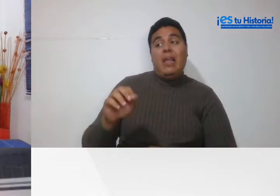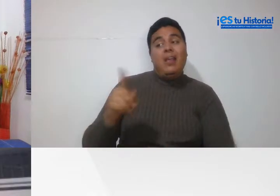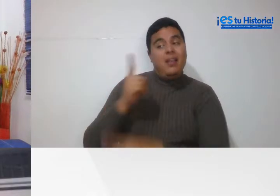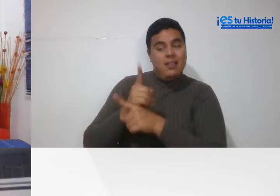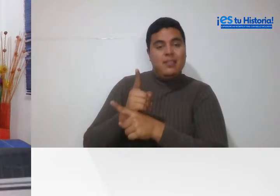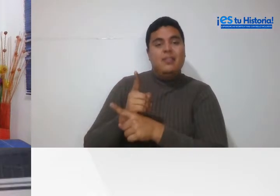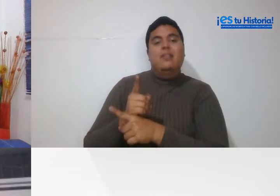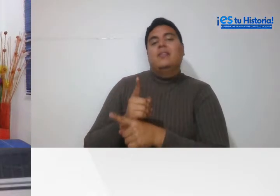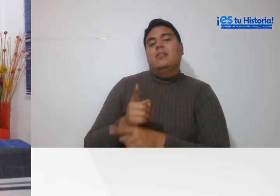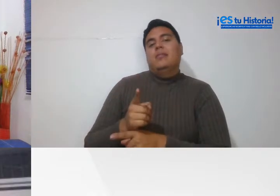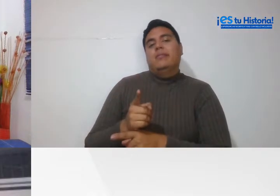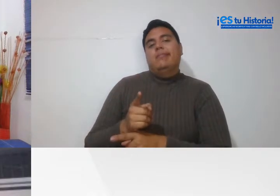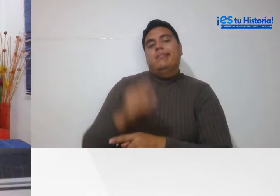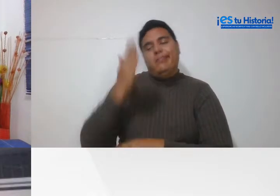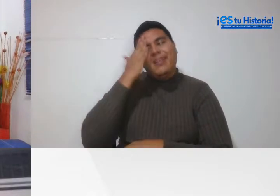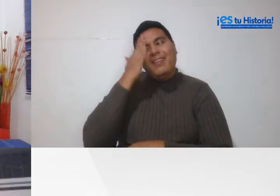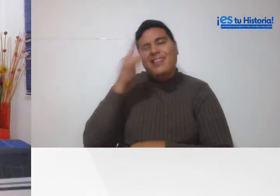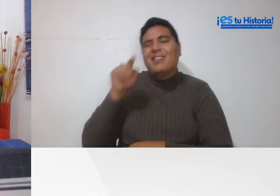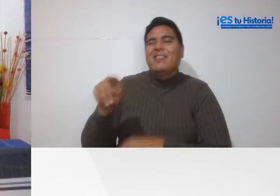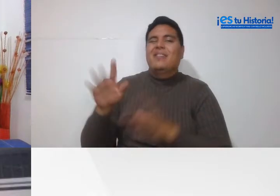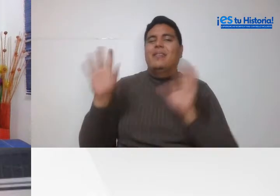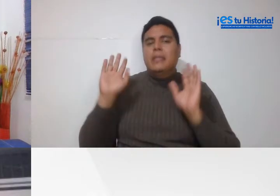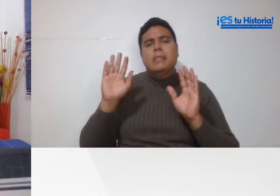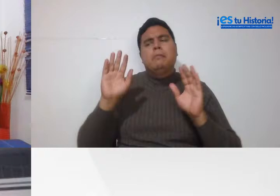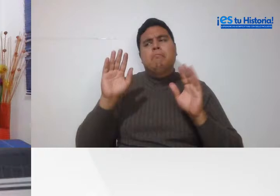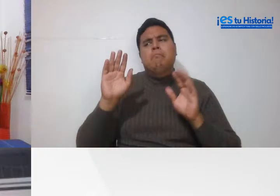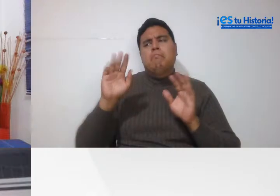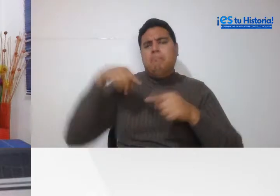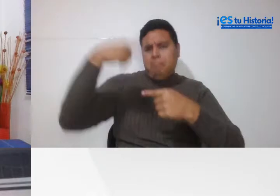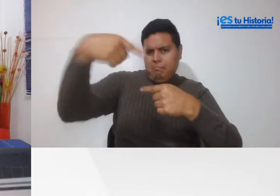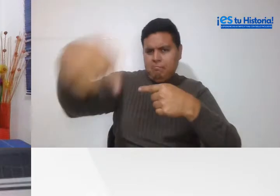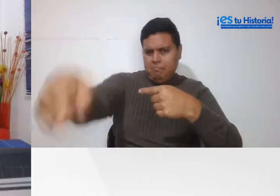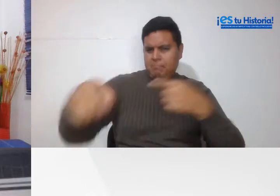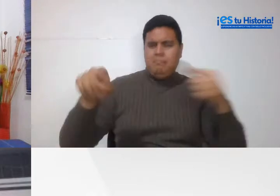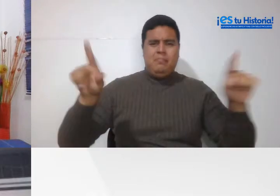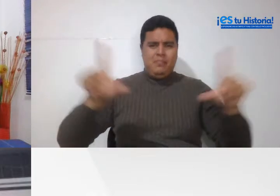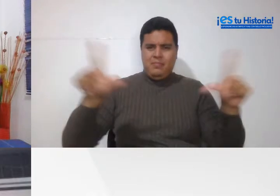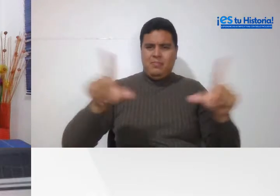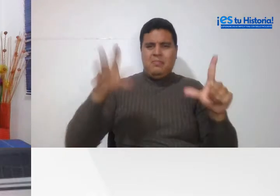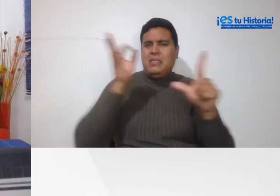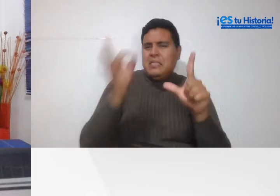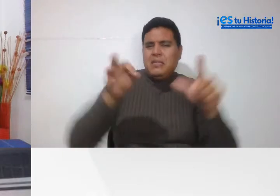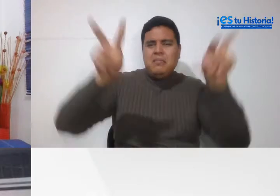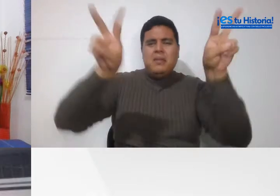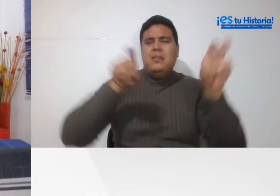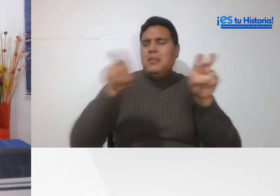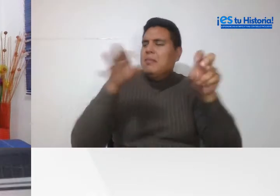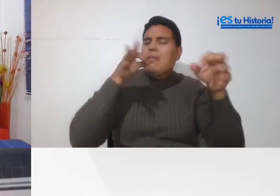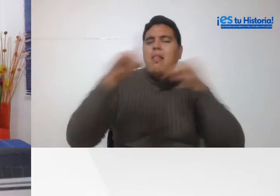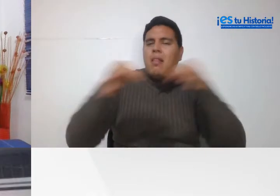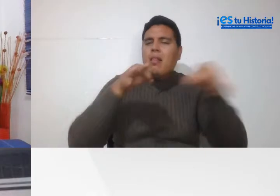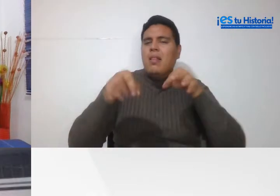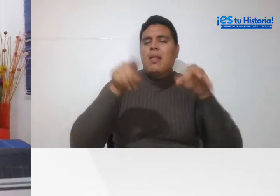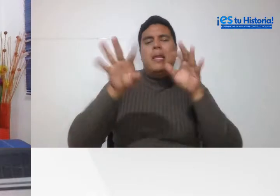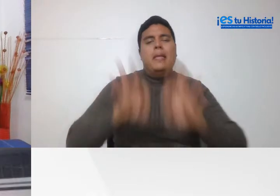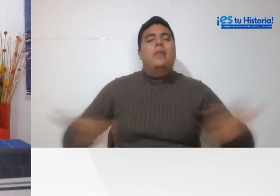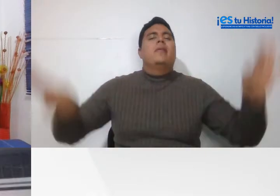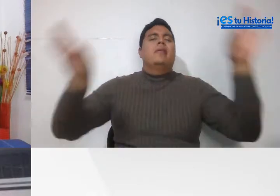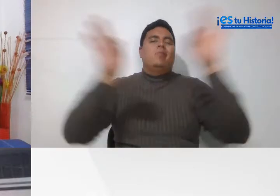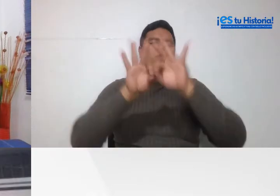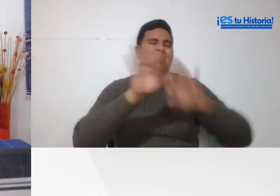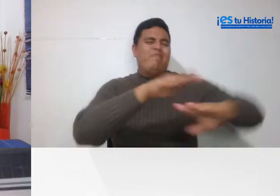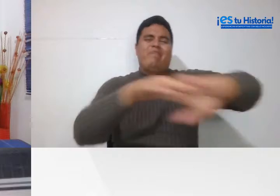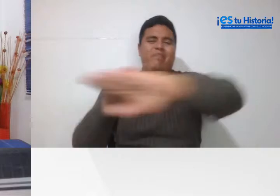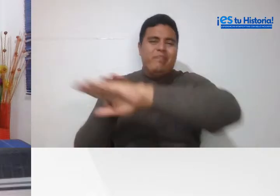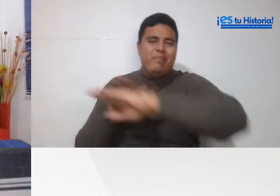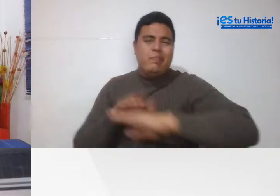yo diría que en todos lo tocamos el mismo tema, y la maestra Liana también le cuento, y a todos los que están conectados hoy, es importante también que a veces